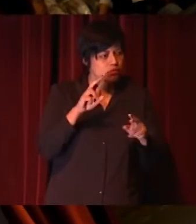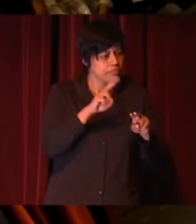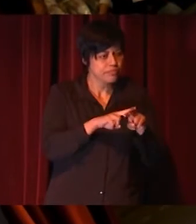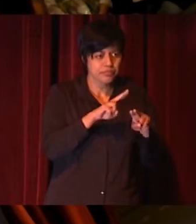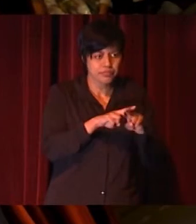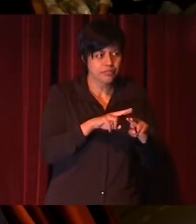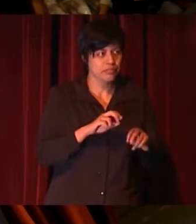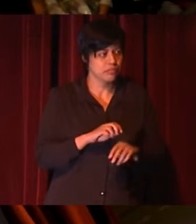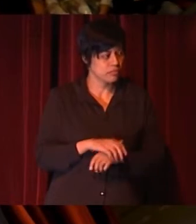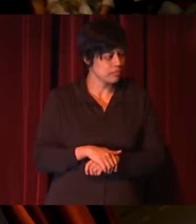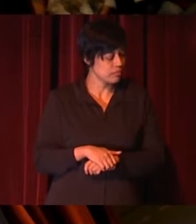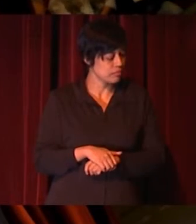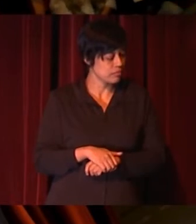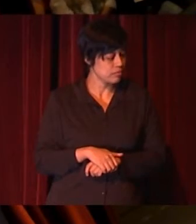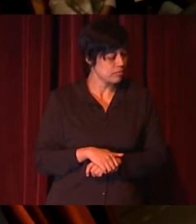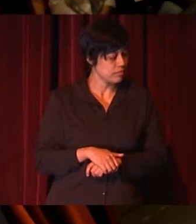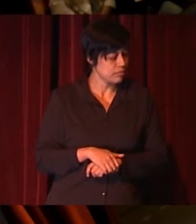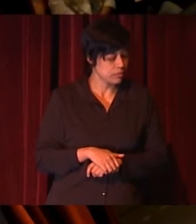sentarse